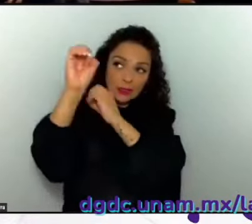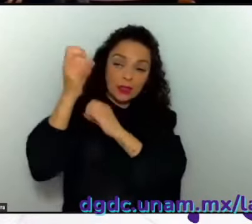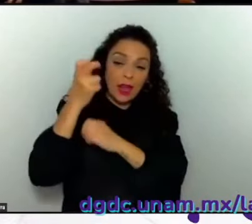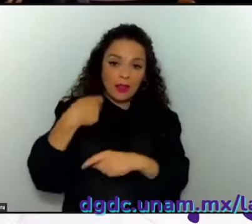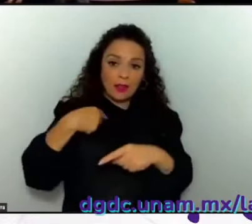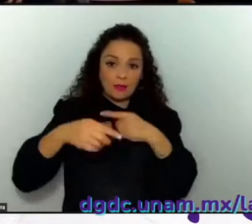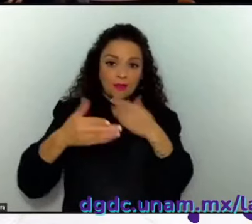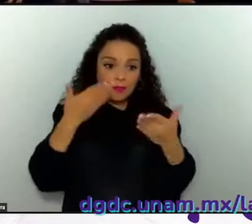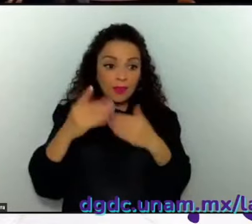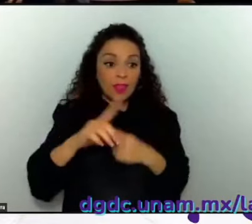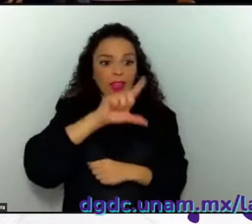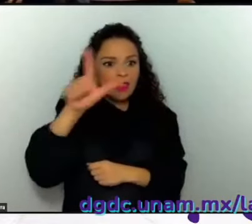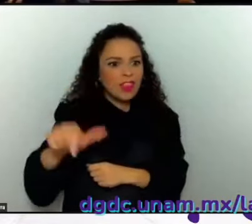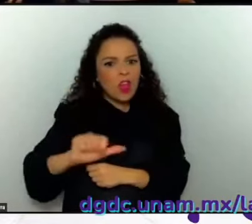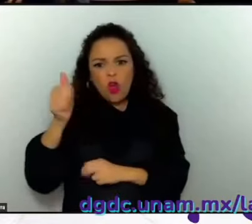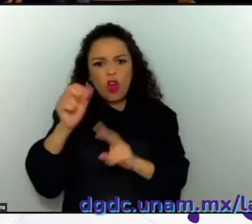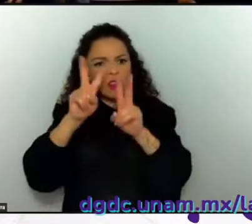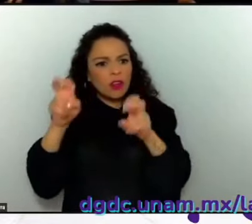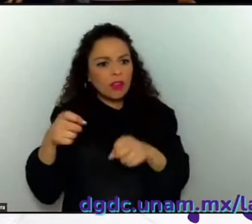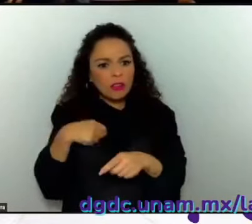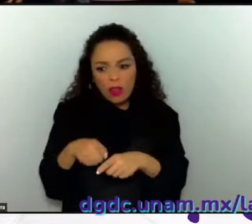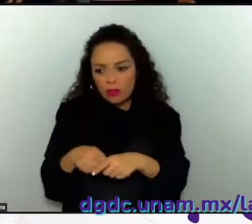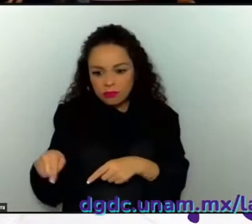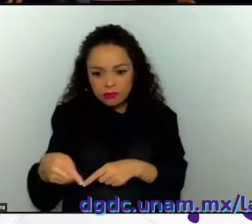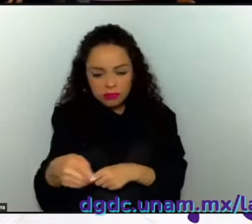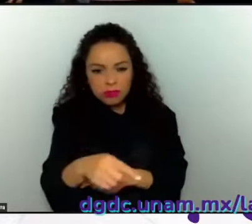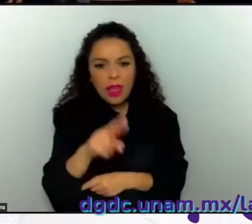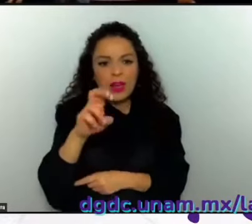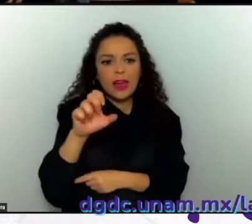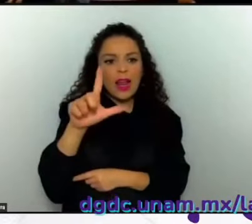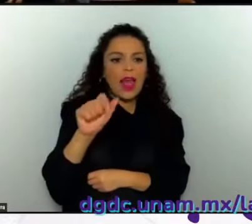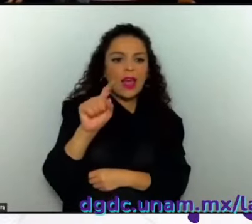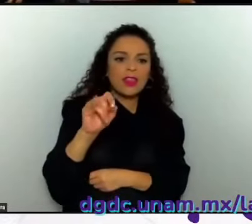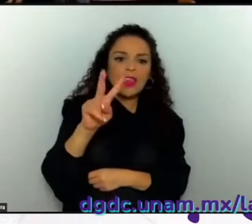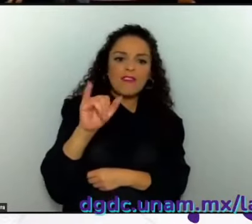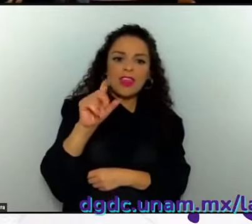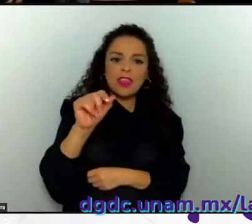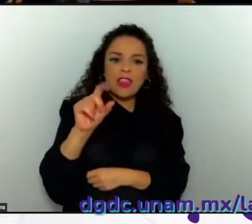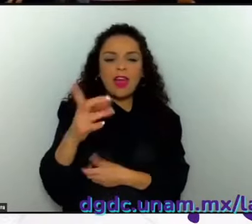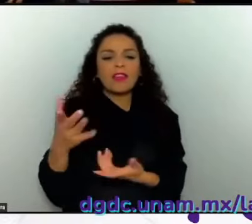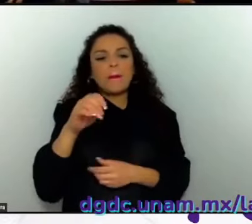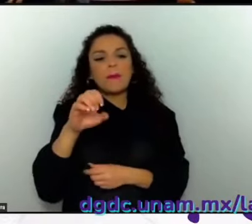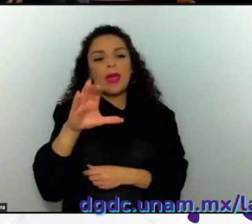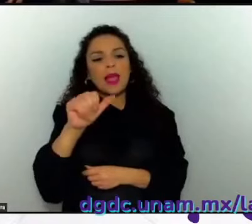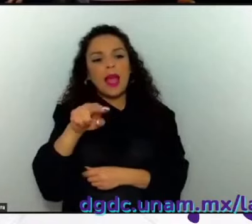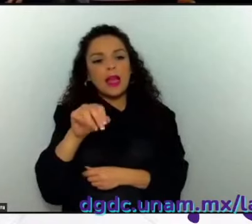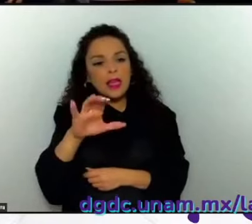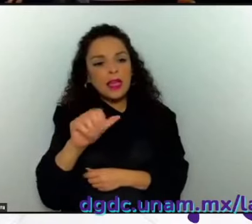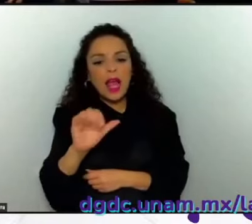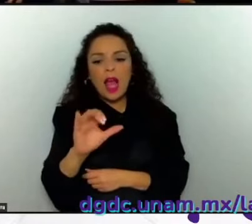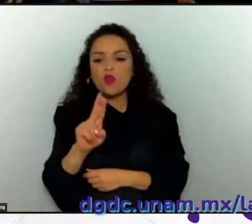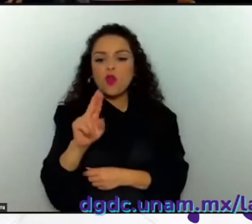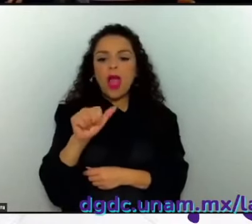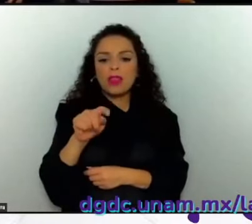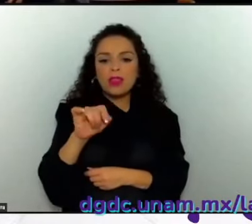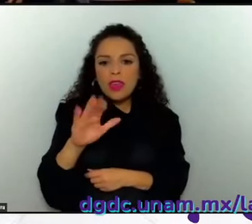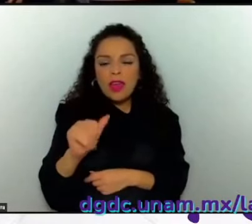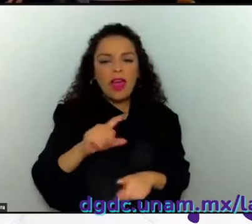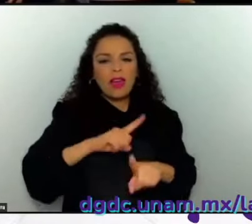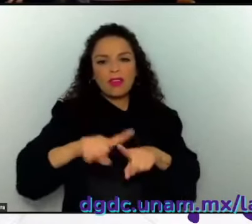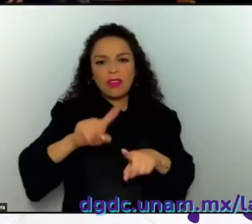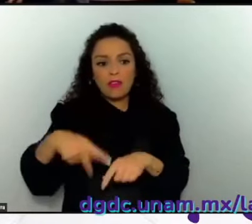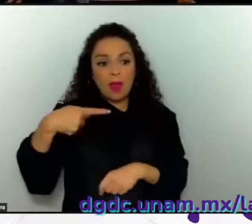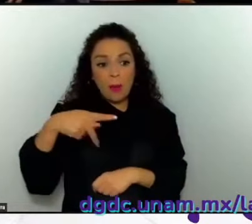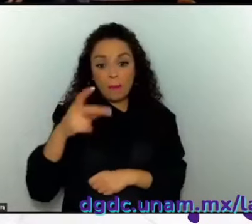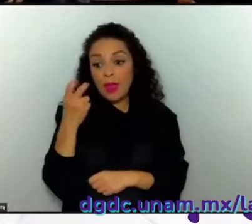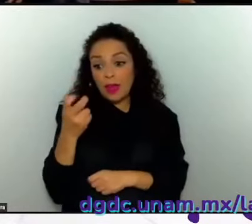fui clavando en otros temas, ¿no? En la relatividad, en la mecánica cuántica, que son temas también fascinantes, pero que uno no conoce antes de entrar a la carrera en realidad,